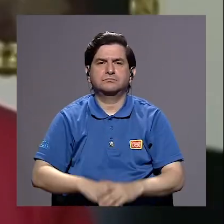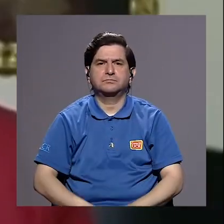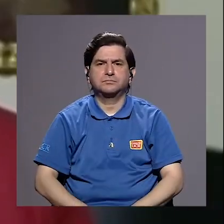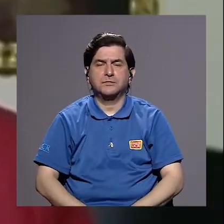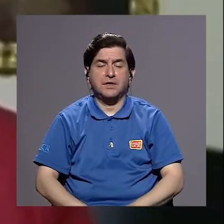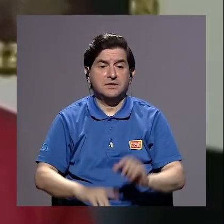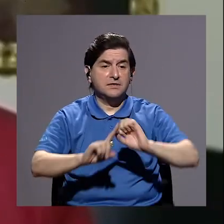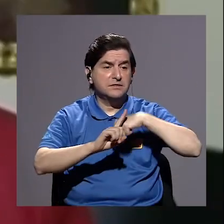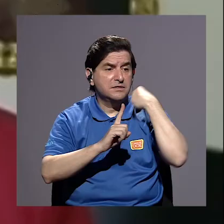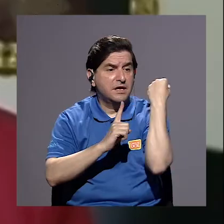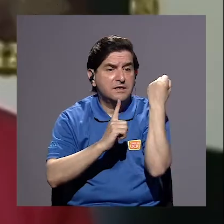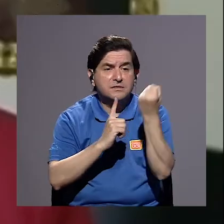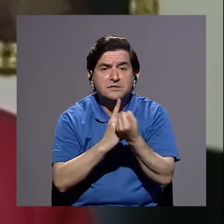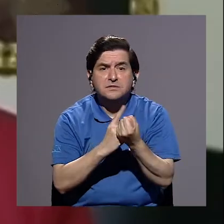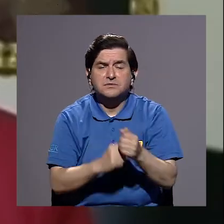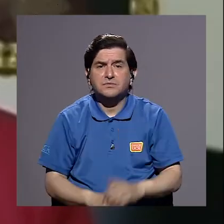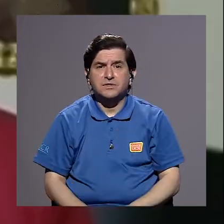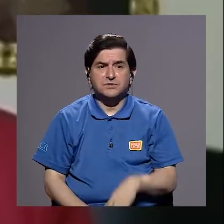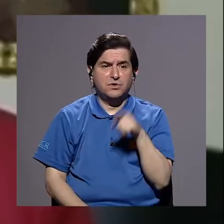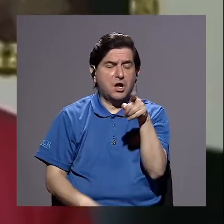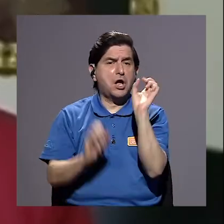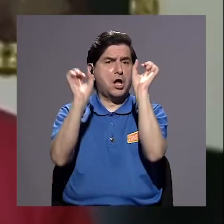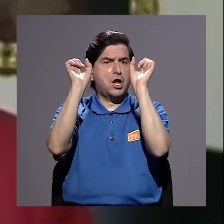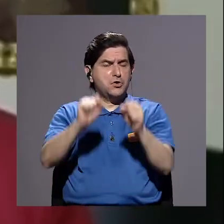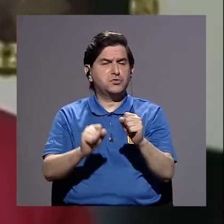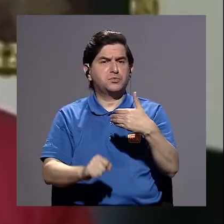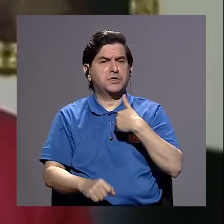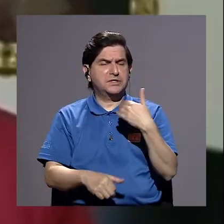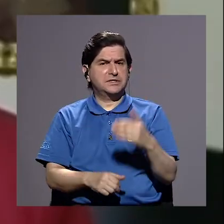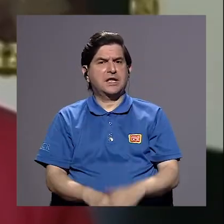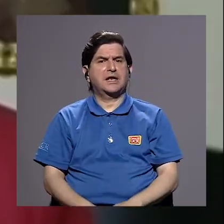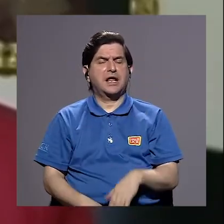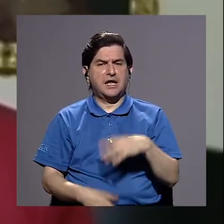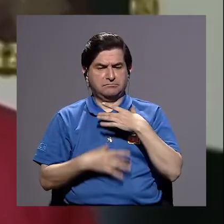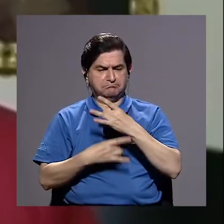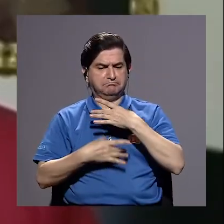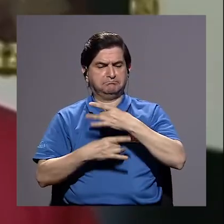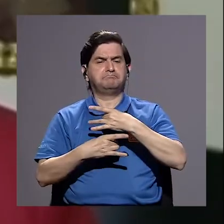decisiones de los asuntos que les pueden competir.